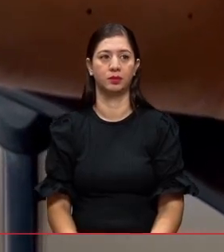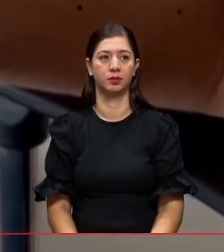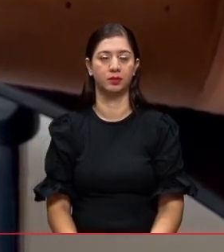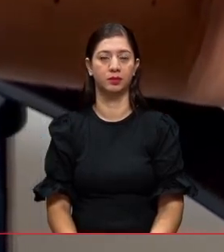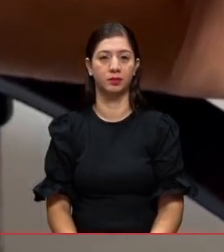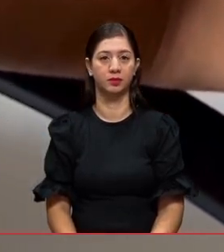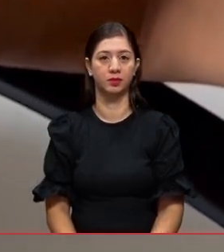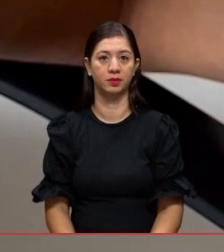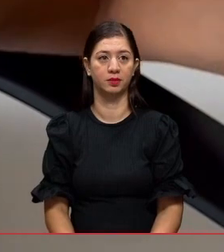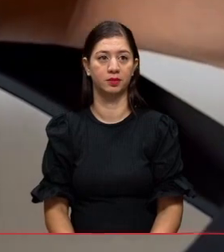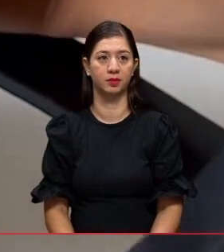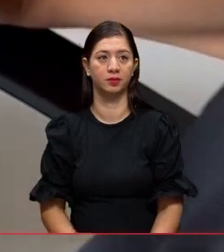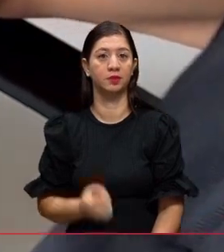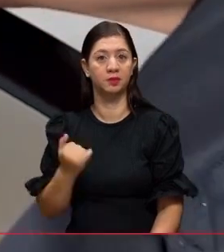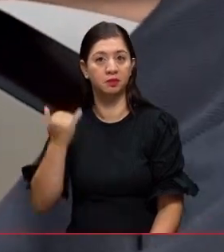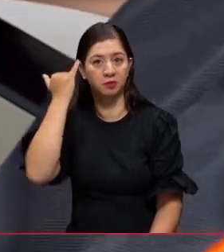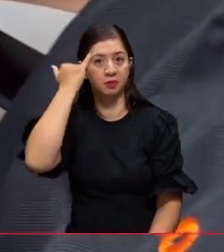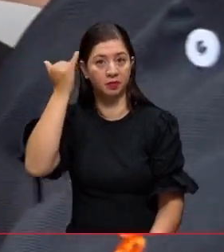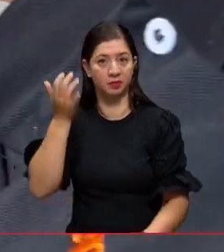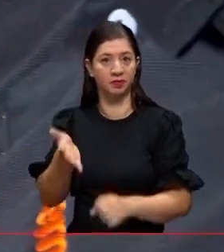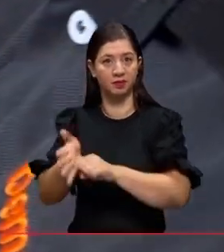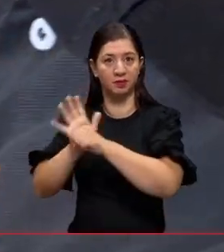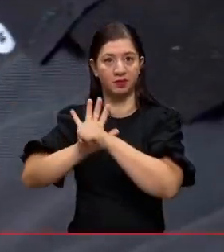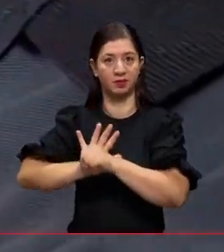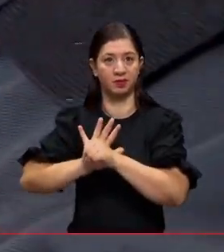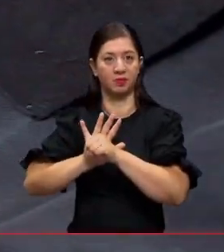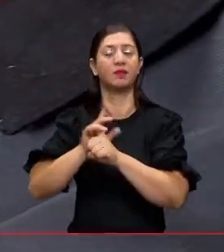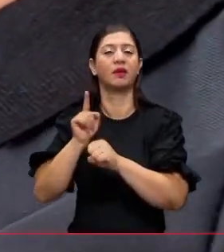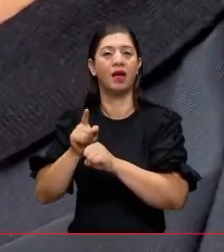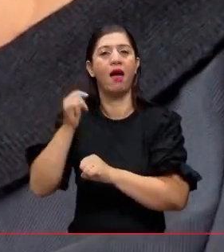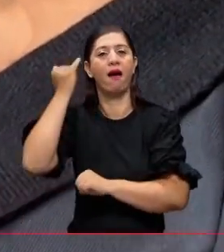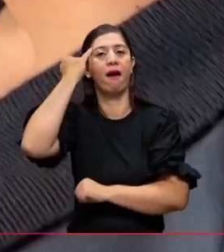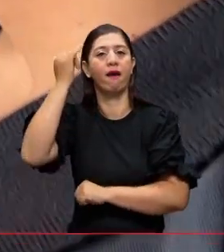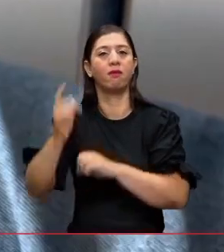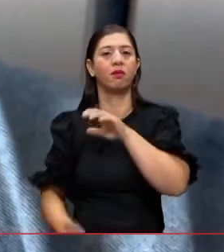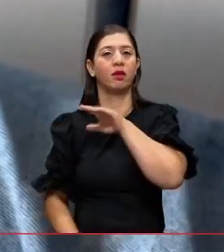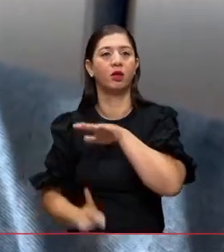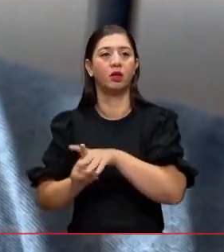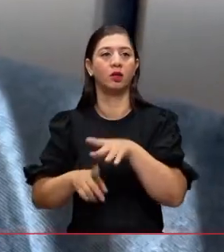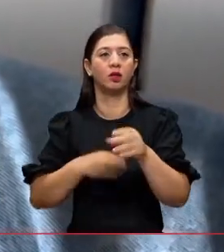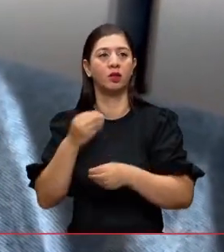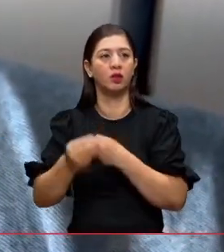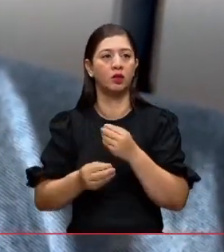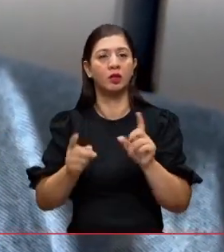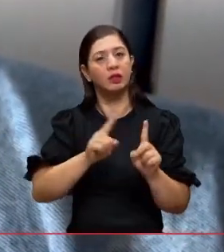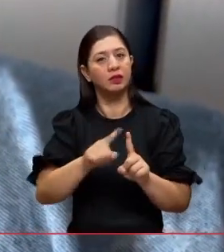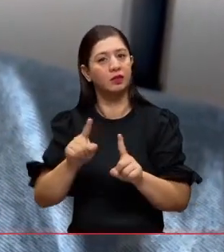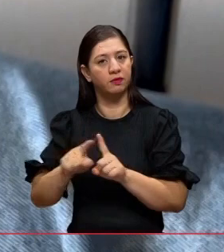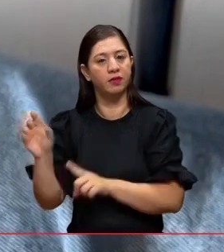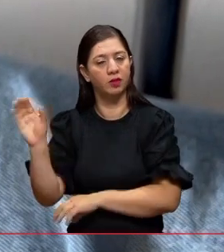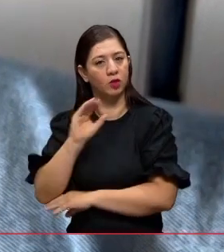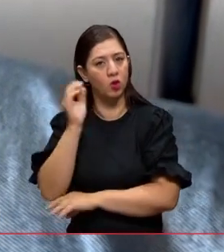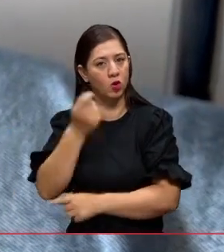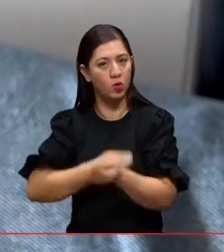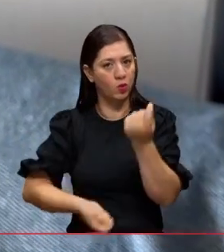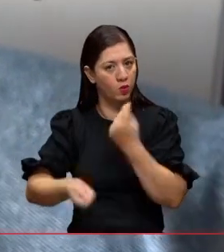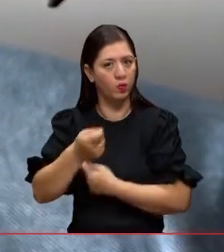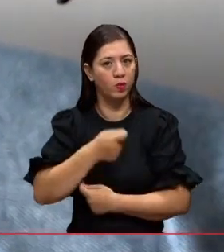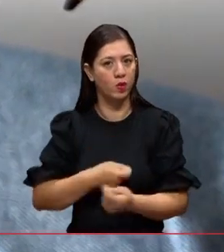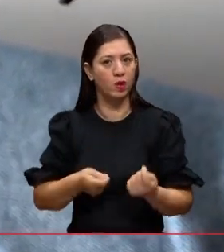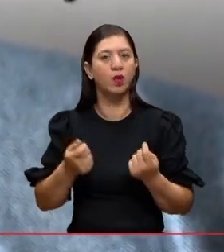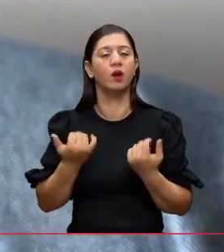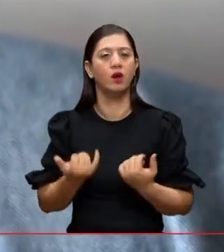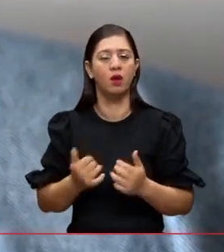El proyecto nació durante la pandemia del COVID-19 a raíz de la necesidad que tuvieron muchos compradores y vendedores de migrar al